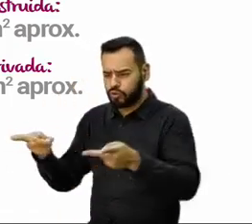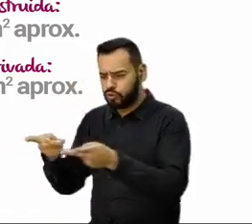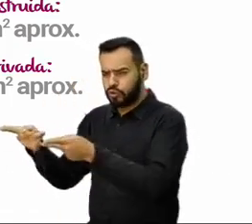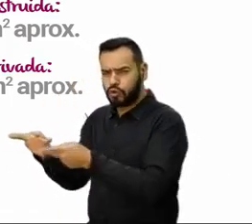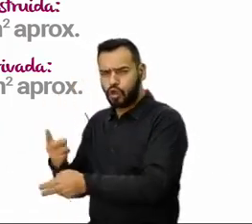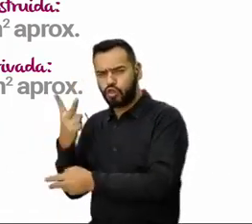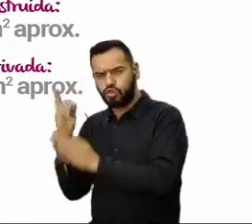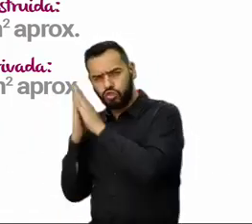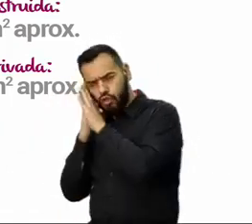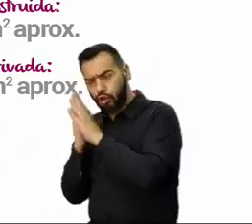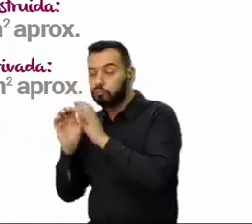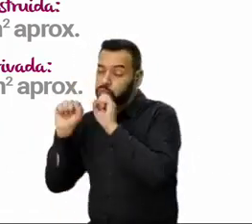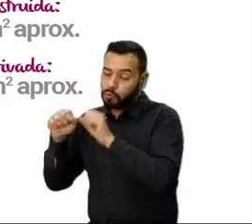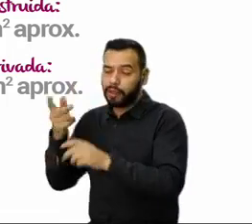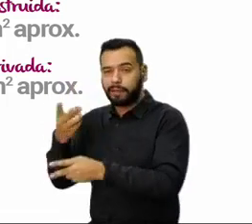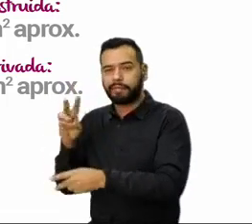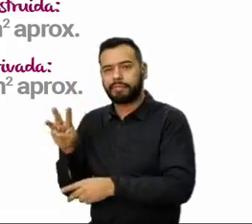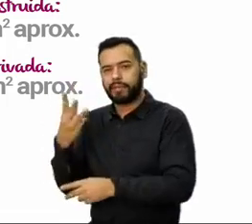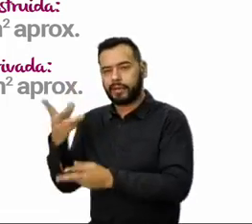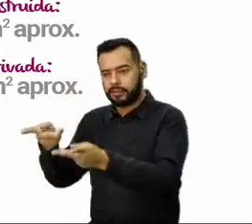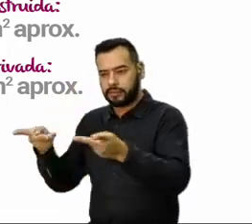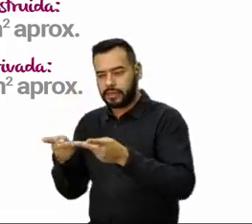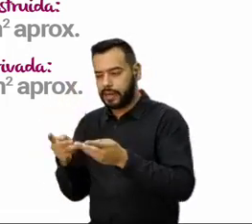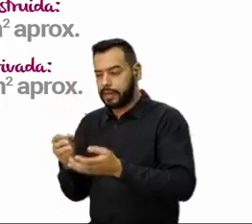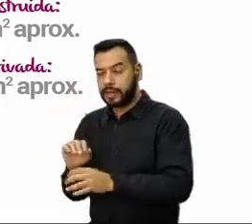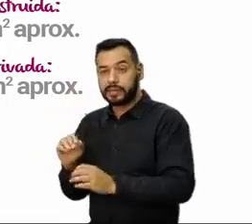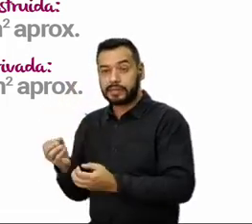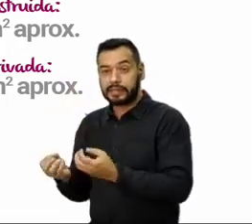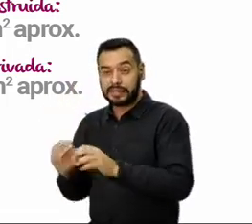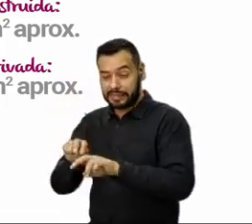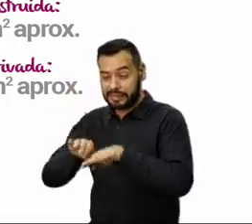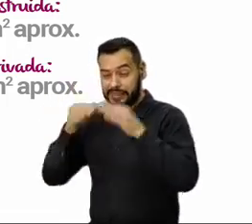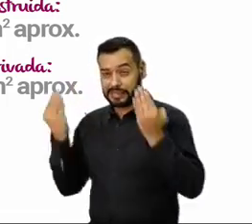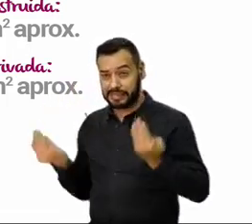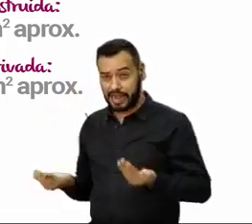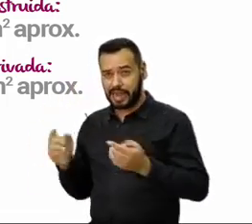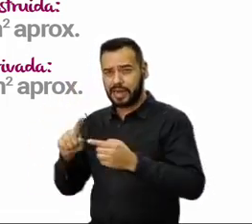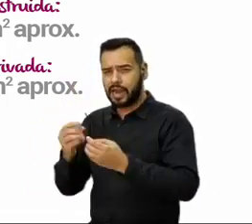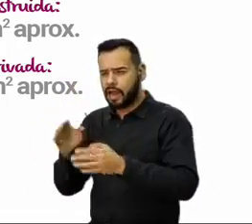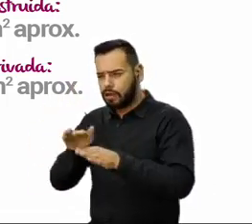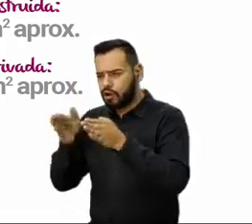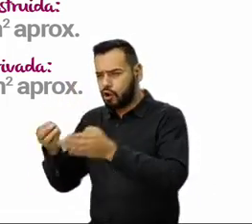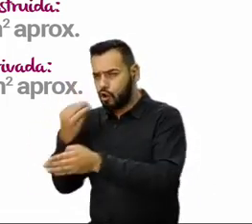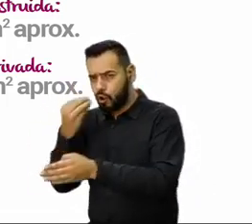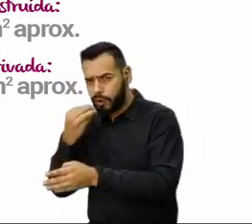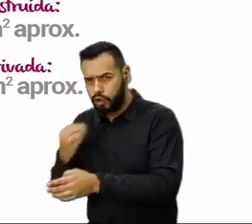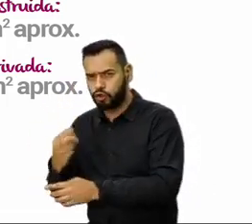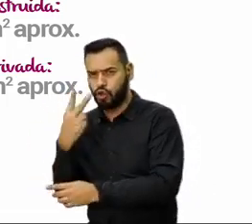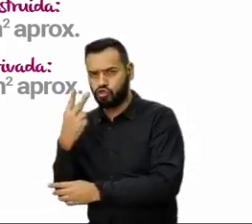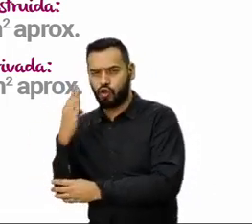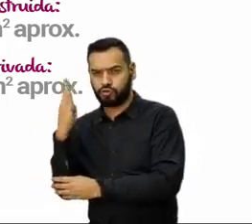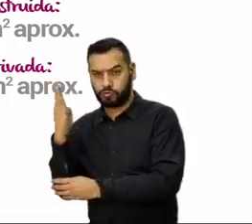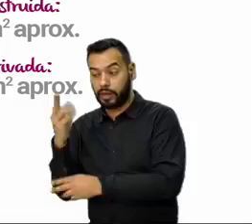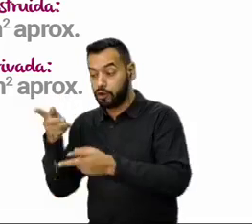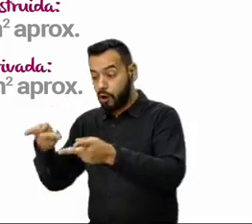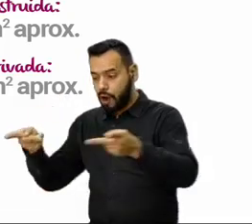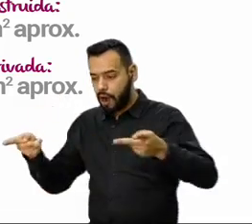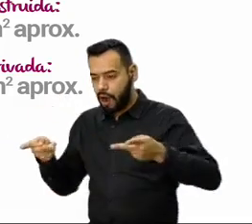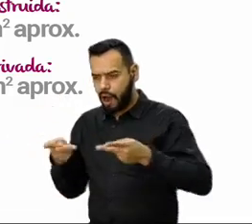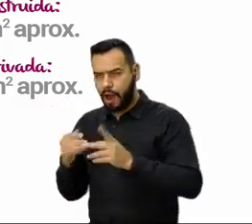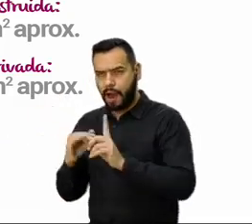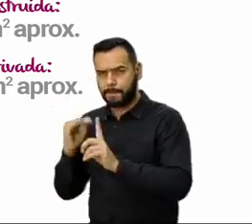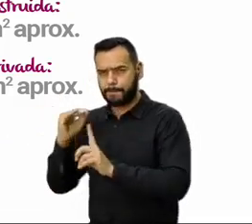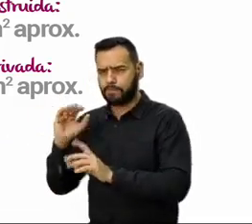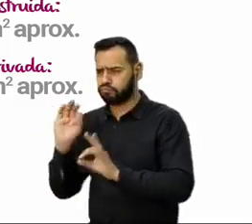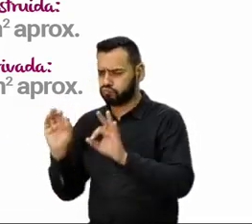disponible de tercera alcoba el comedor cocina y dos baños un apartamento con muy buenas condiciones en este momento de distribución y